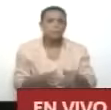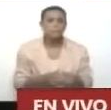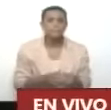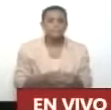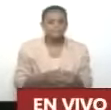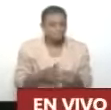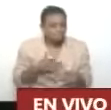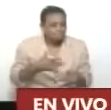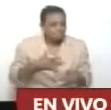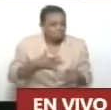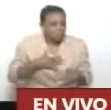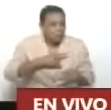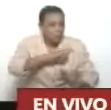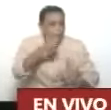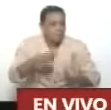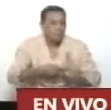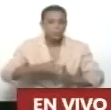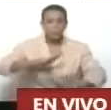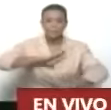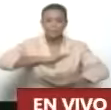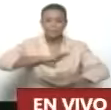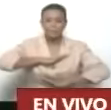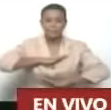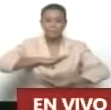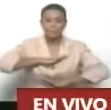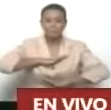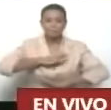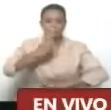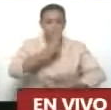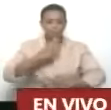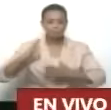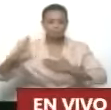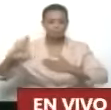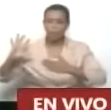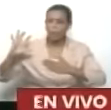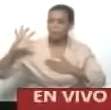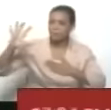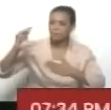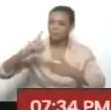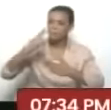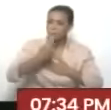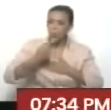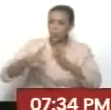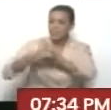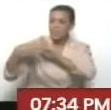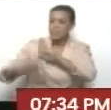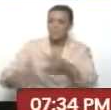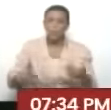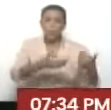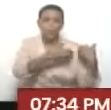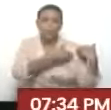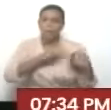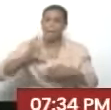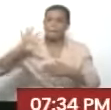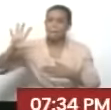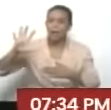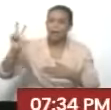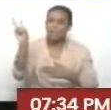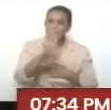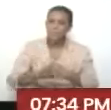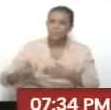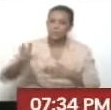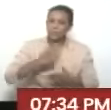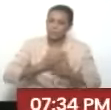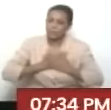te sientes realizado, satisfecho. He cumplido con mi patria amada, nuestra patria